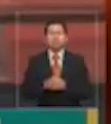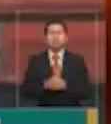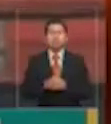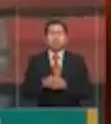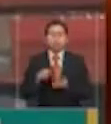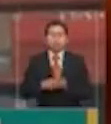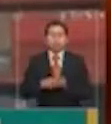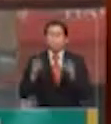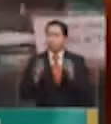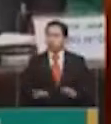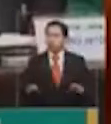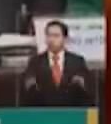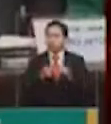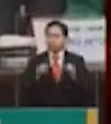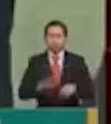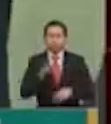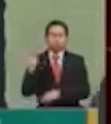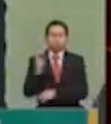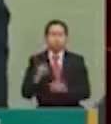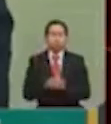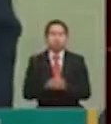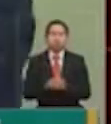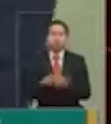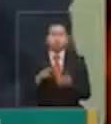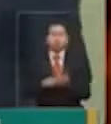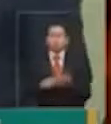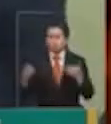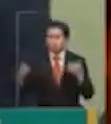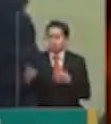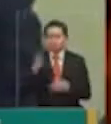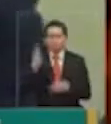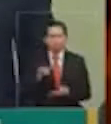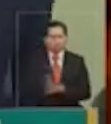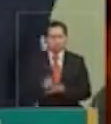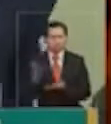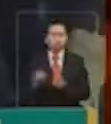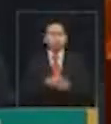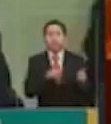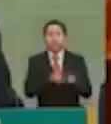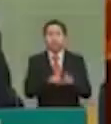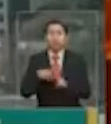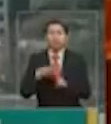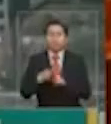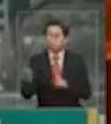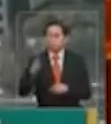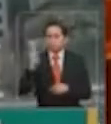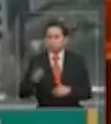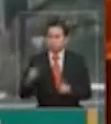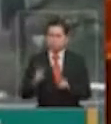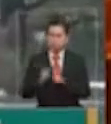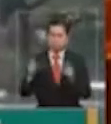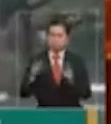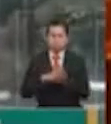continúan hermanados. Definitivamente, Brasil y Bolivia tenemos una relación muy fluida, un diálogo